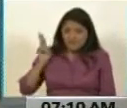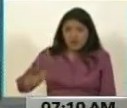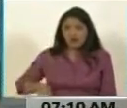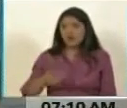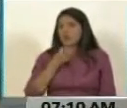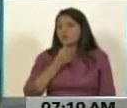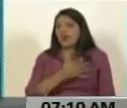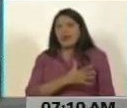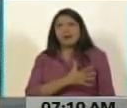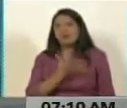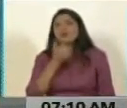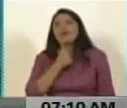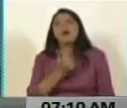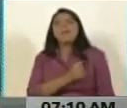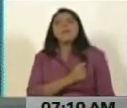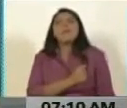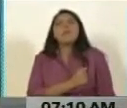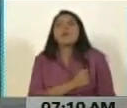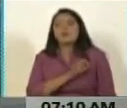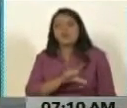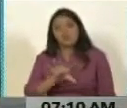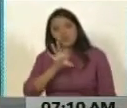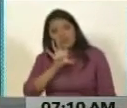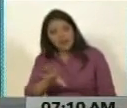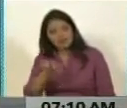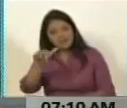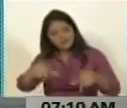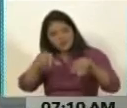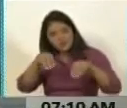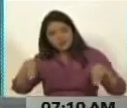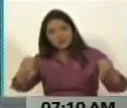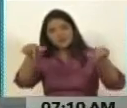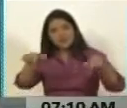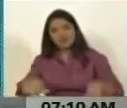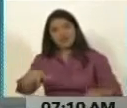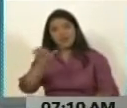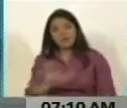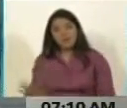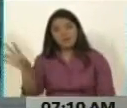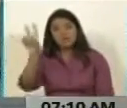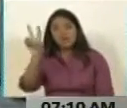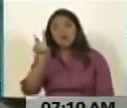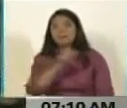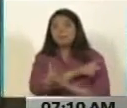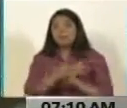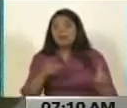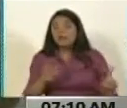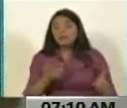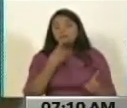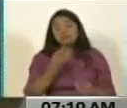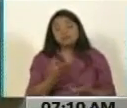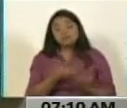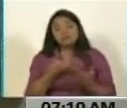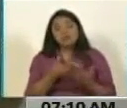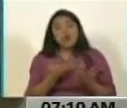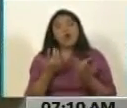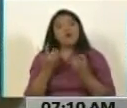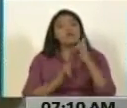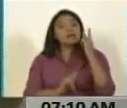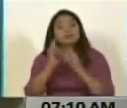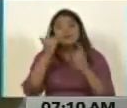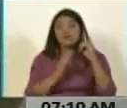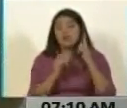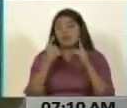amor, que no tenga fervor por su patria, por su tierra, por su región. Y creo que ponerlos en el contexto de un festival